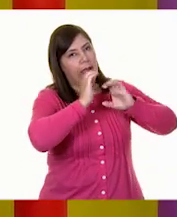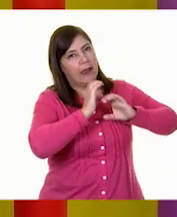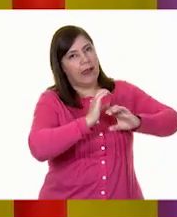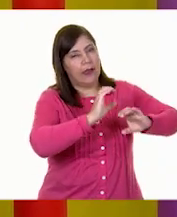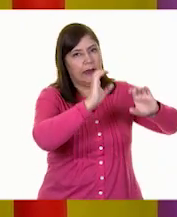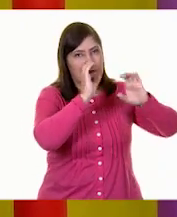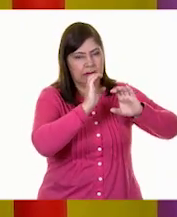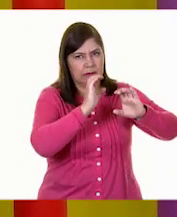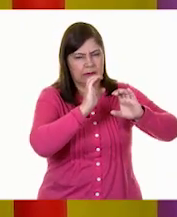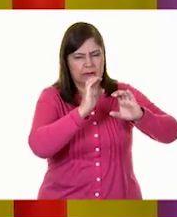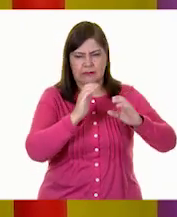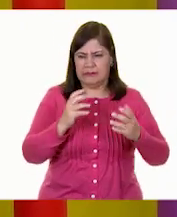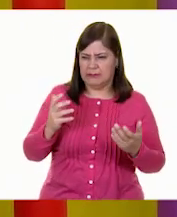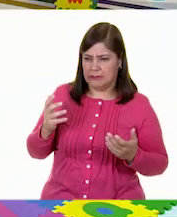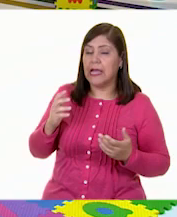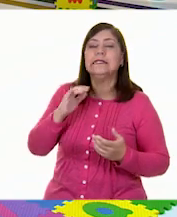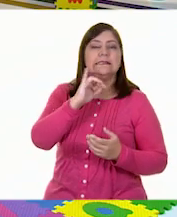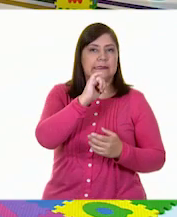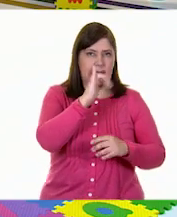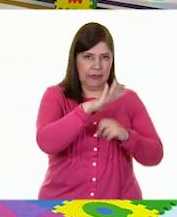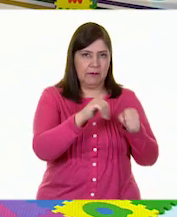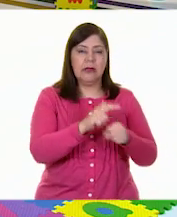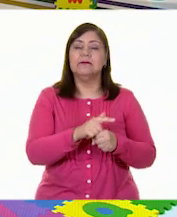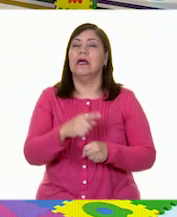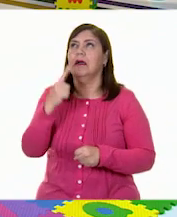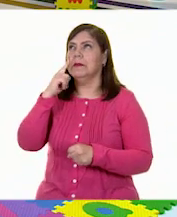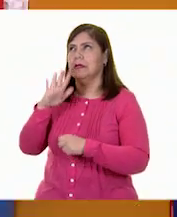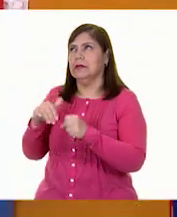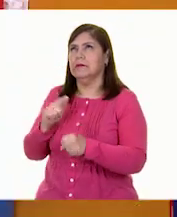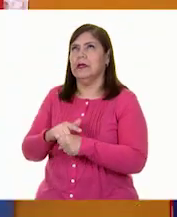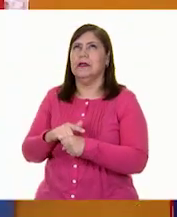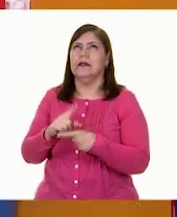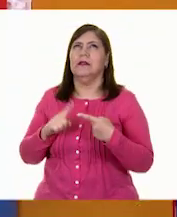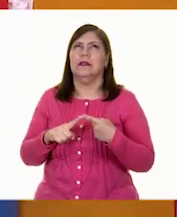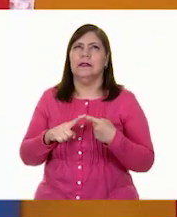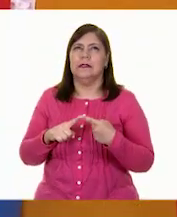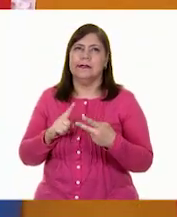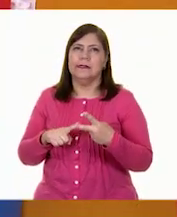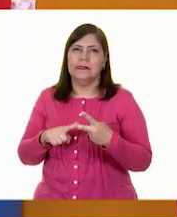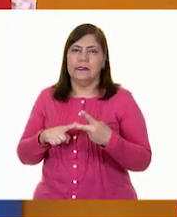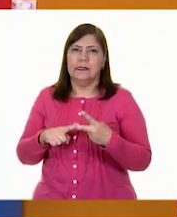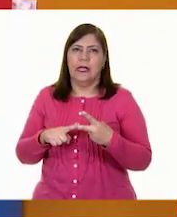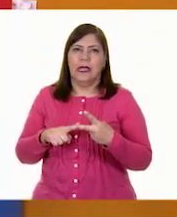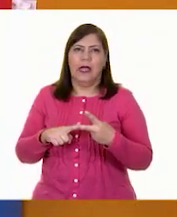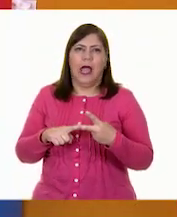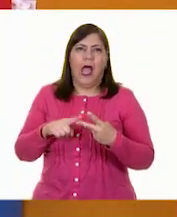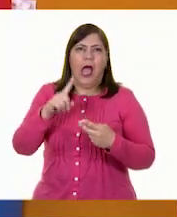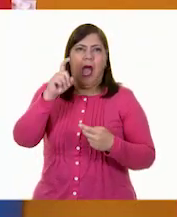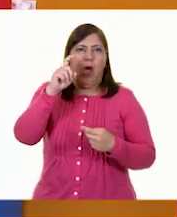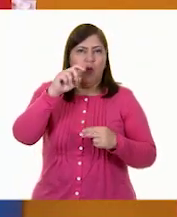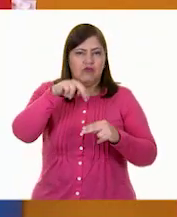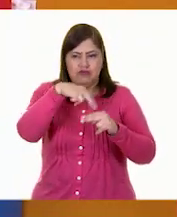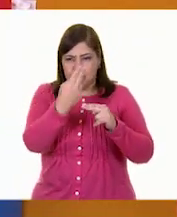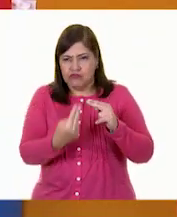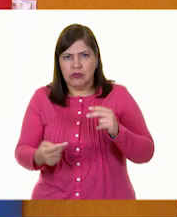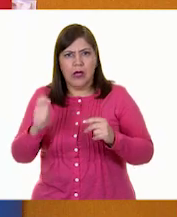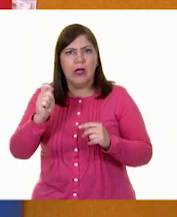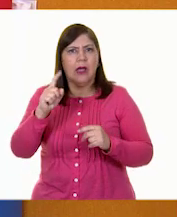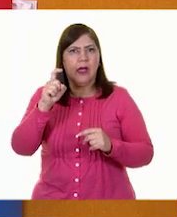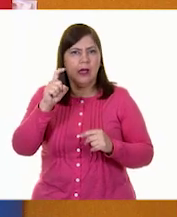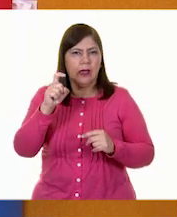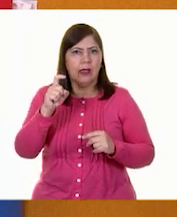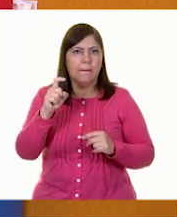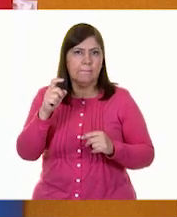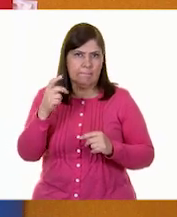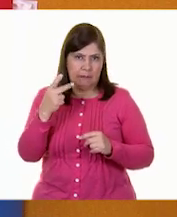alguien que hace una acción. Sí, es un animal. Ok, es un animal y dice... Nado de día. Ok, que puede nadar, pero